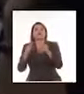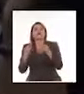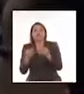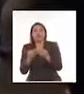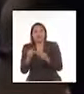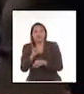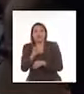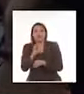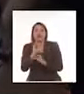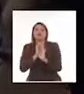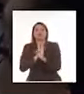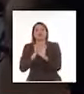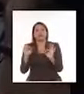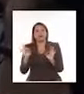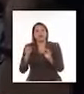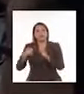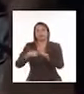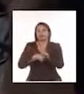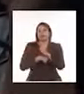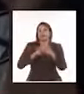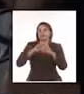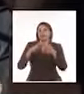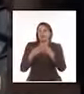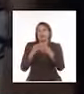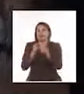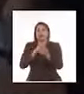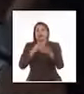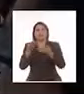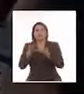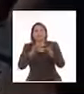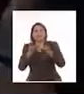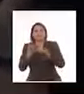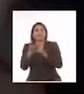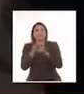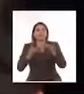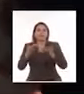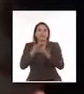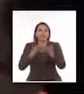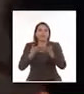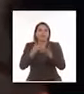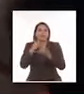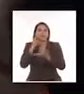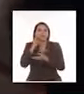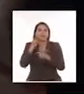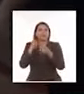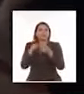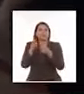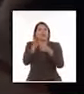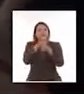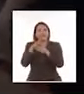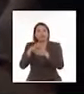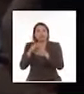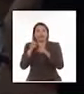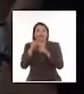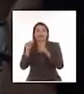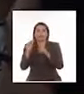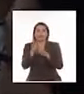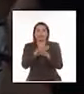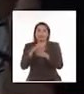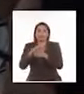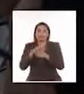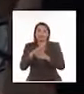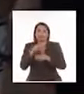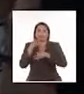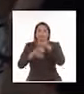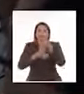también en calidad, en profundidad de los debates. Hoy a otras aspiraciones, a otros temas de debate que se hicieron en